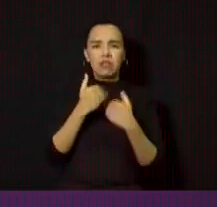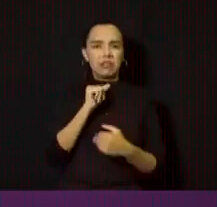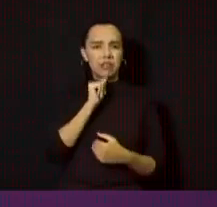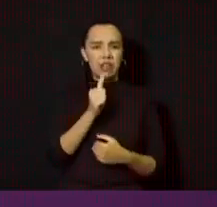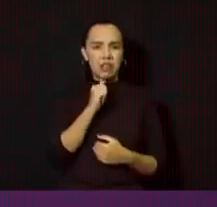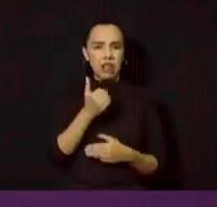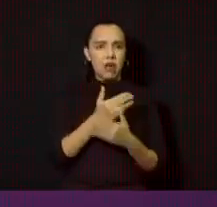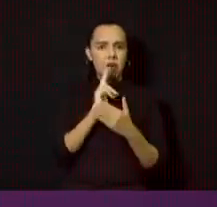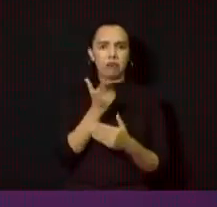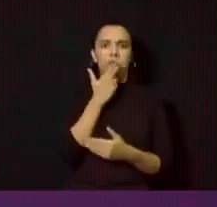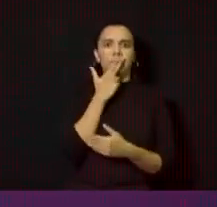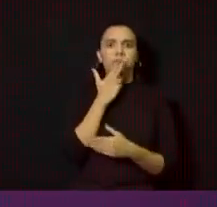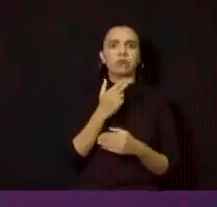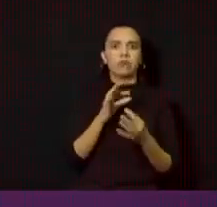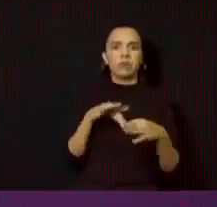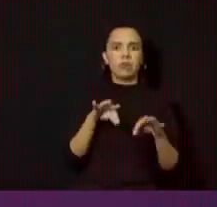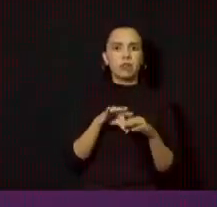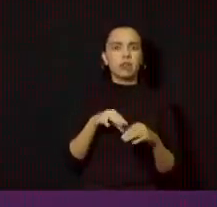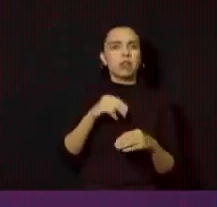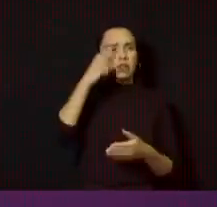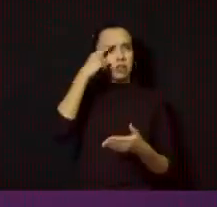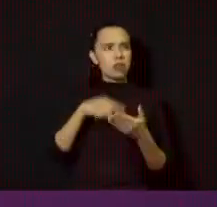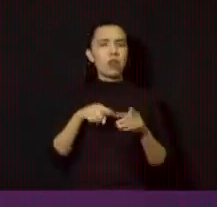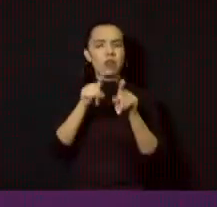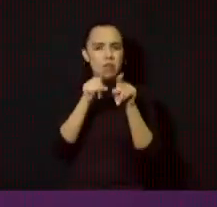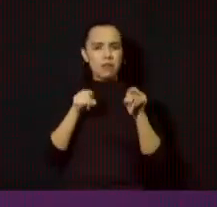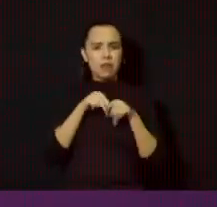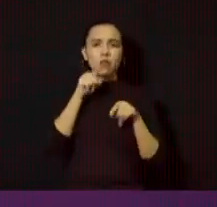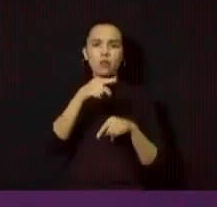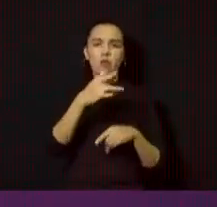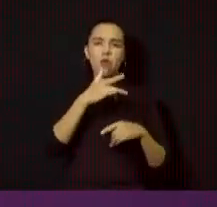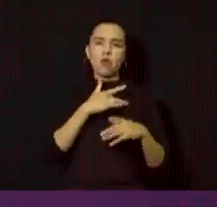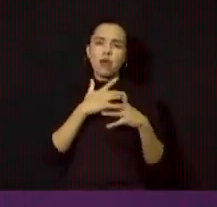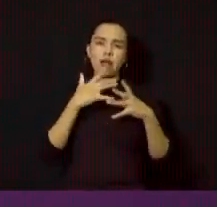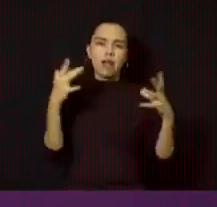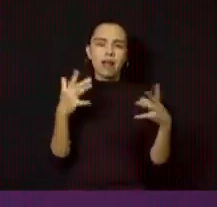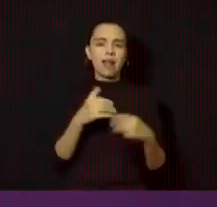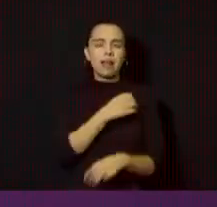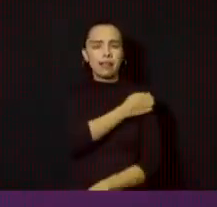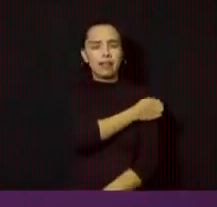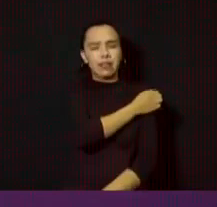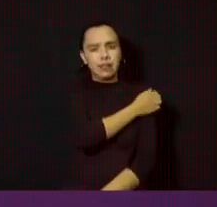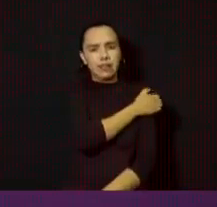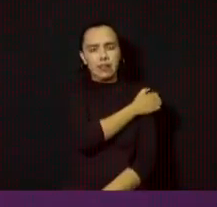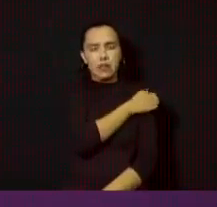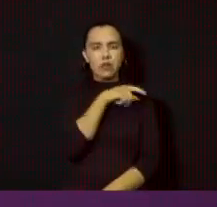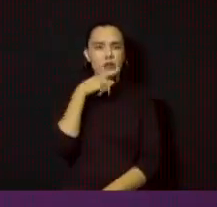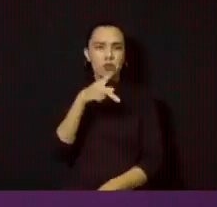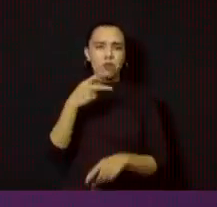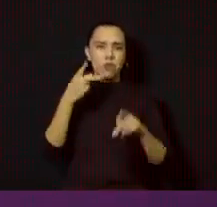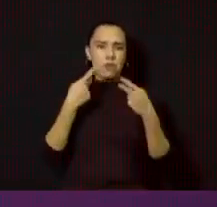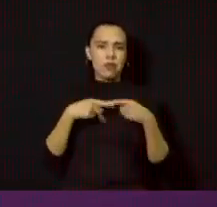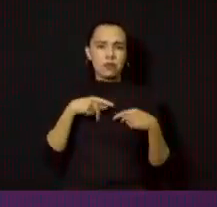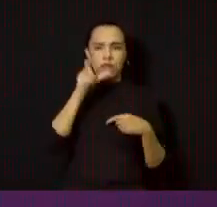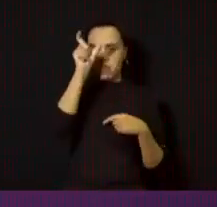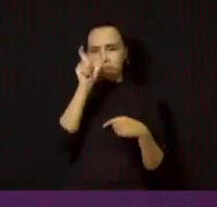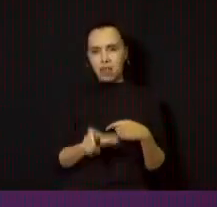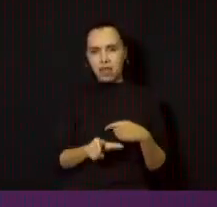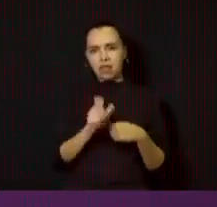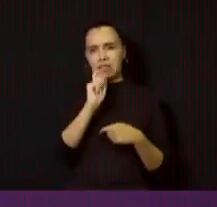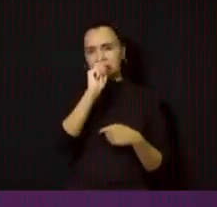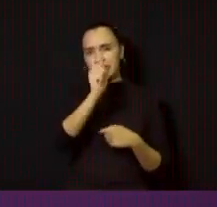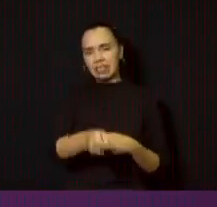tengo. Yo creo que también tiene que ver contigo, tiene que ver con tu corazón, con el tipo de persona que eres y con lo que quieres lograr en la